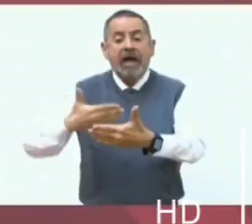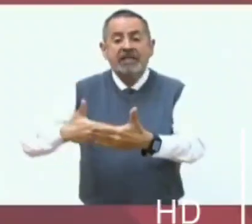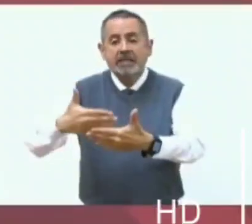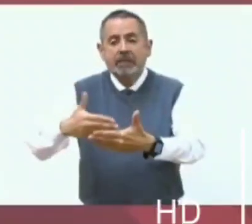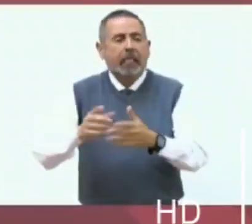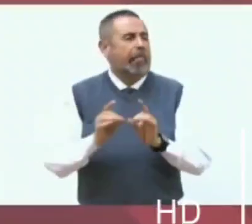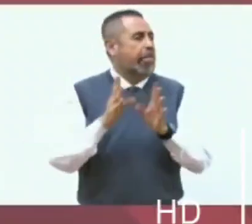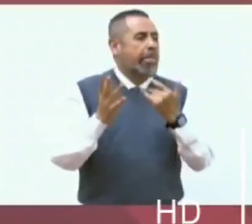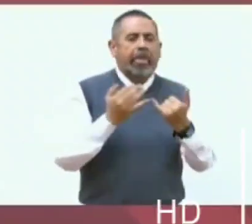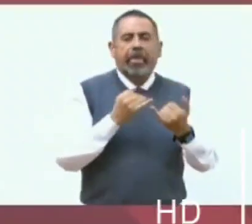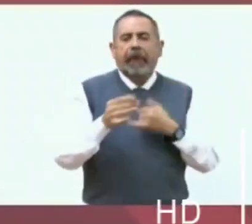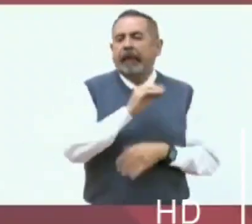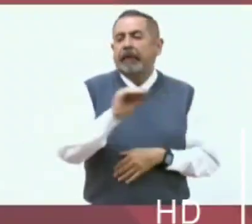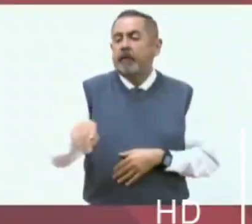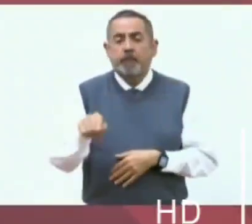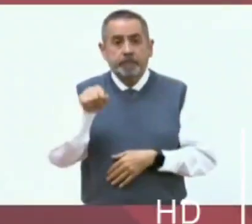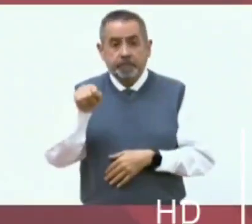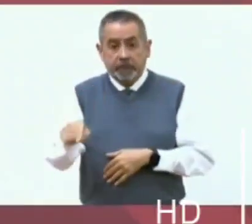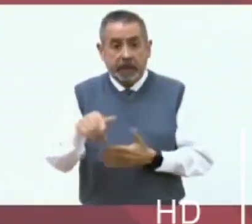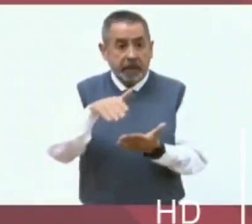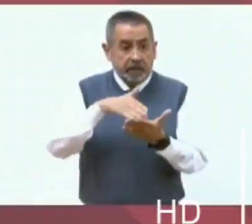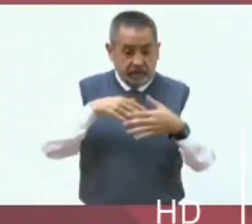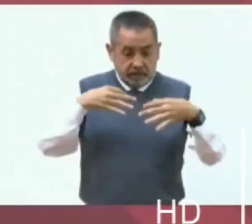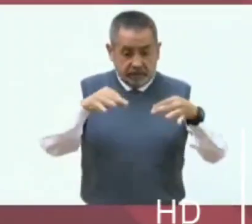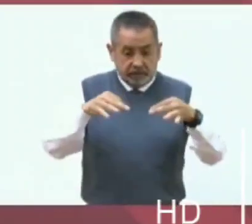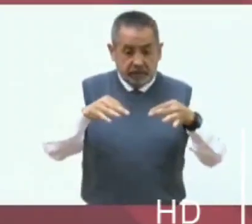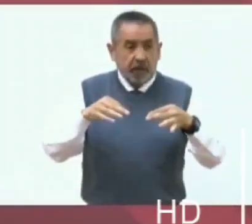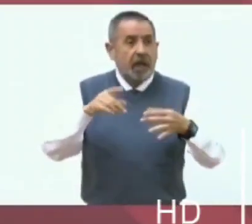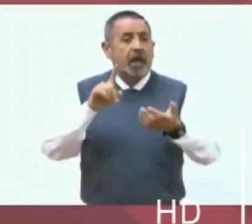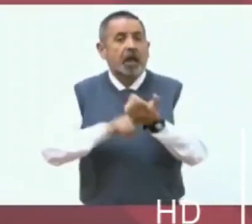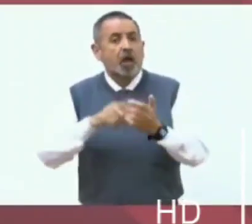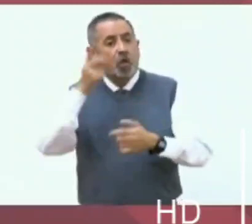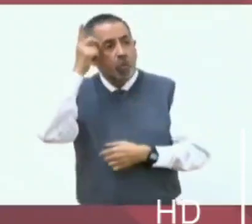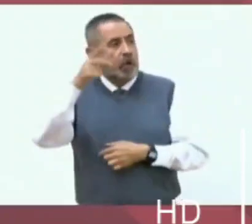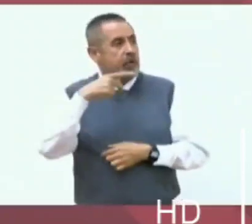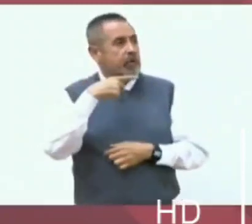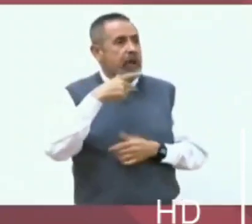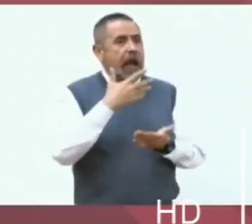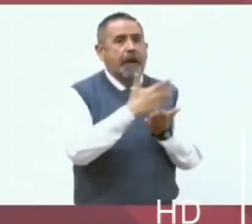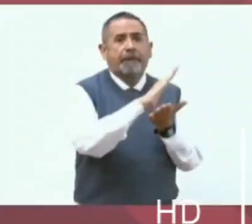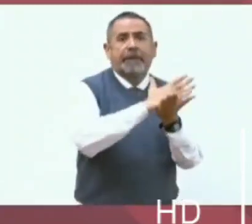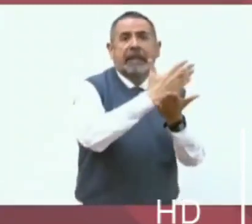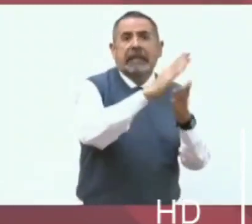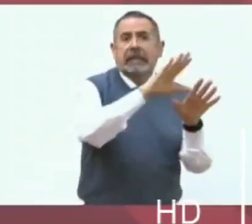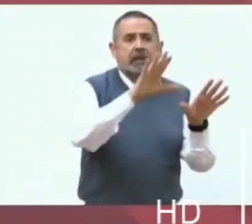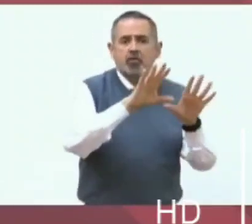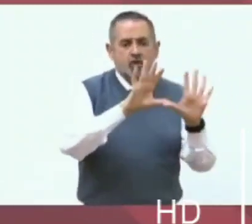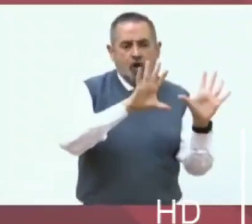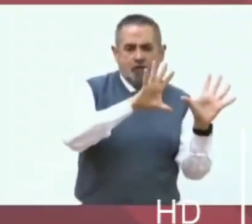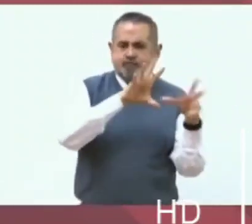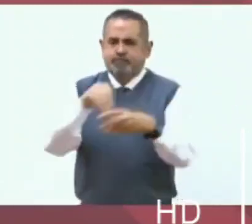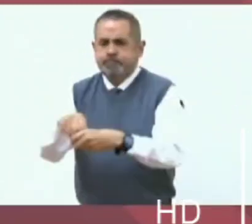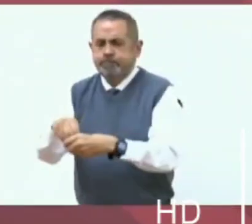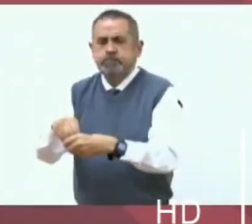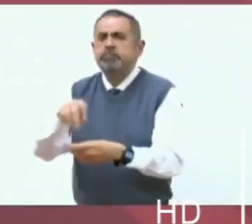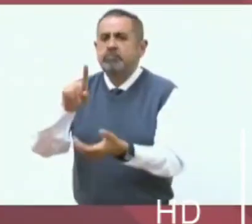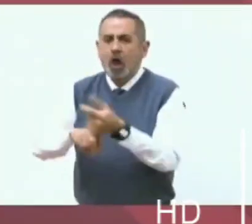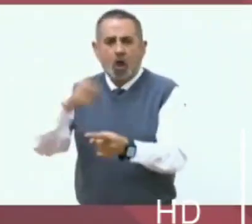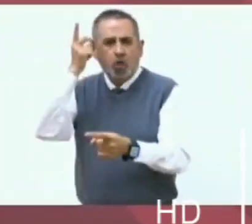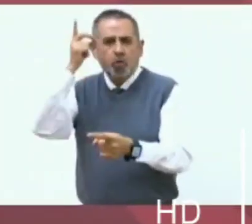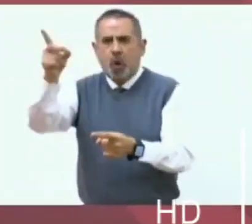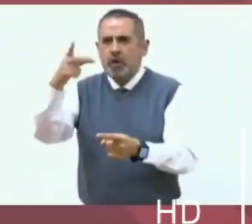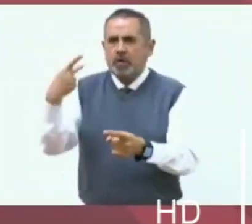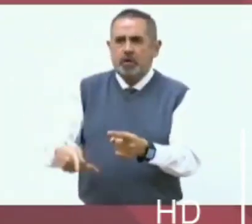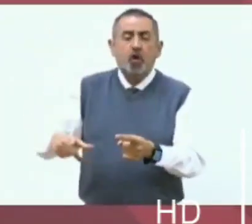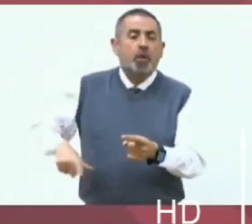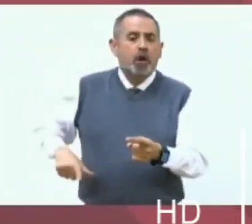casual. Los papeles no eran de una institución u otra, sino del nuevo Estado. Por